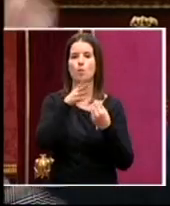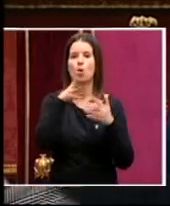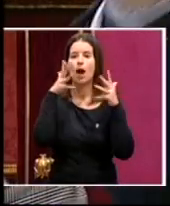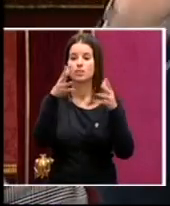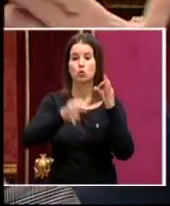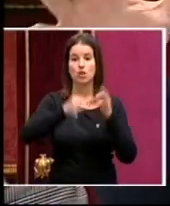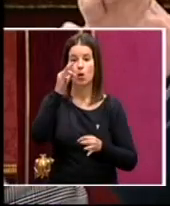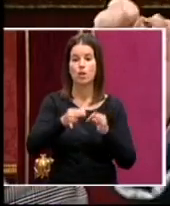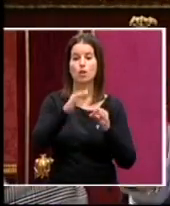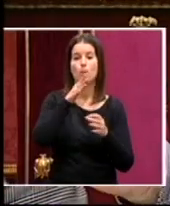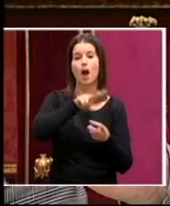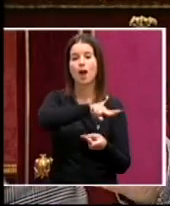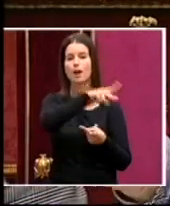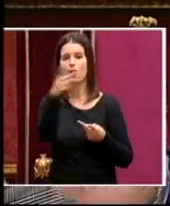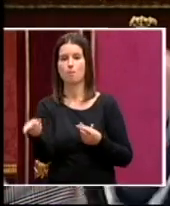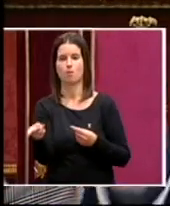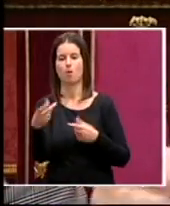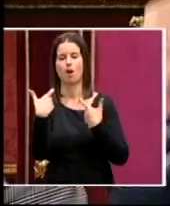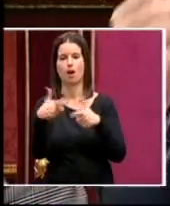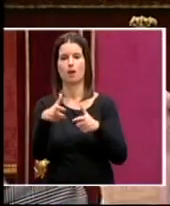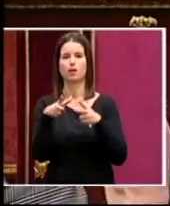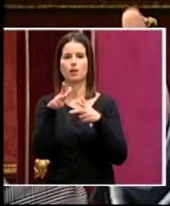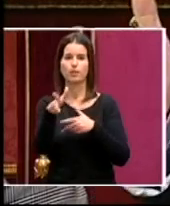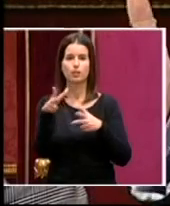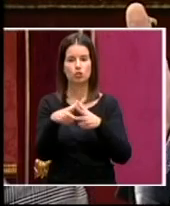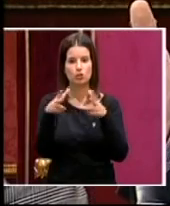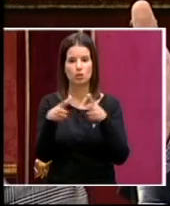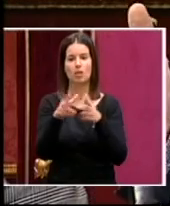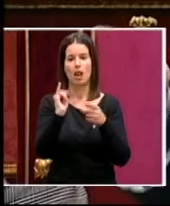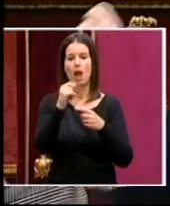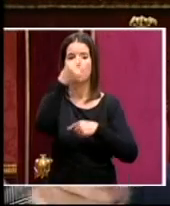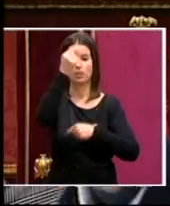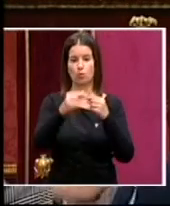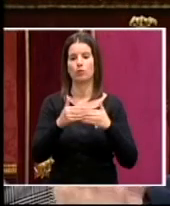que como se traslada al área de derechos sociales y como estamos en un presupuesto prorrogado,